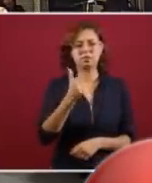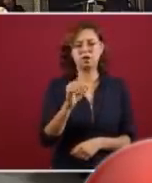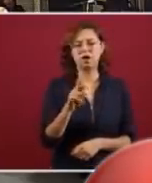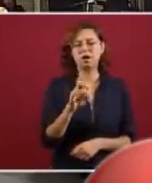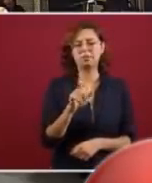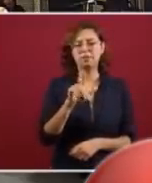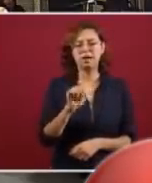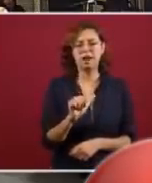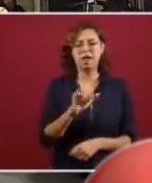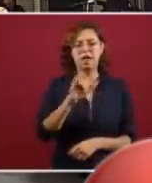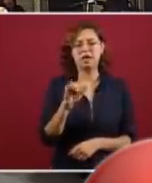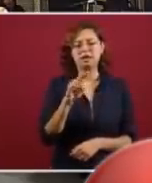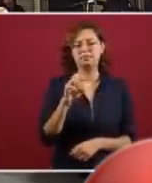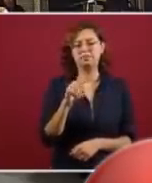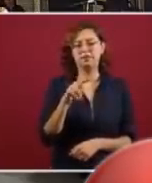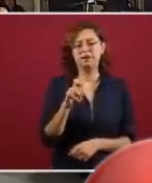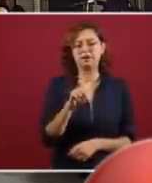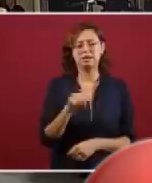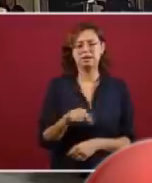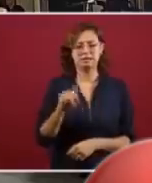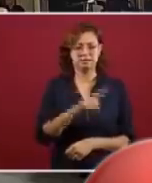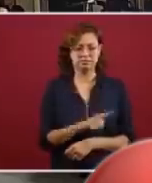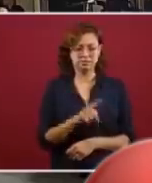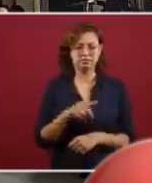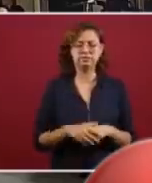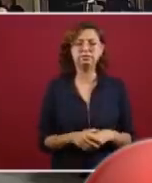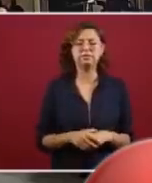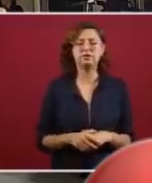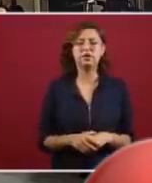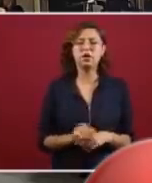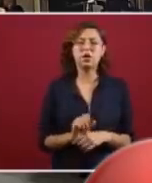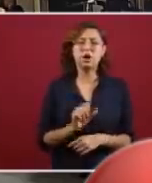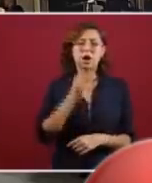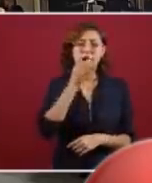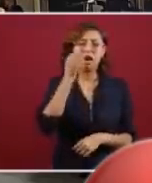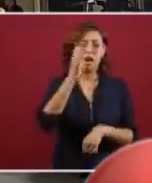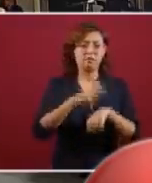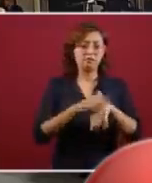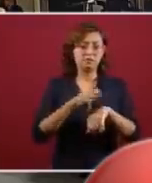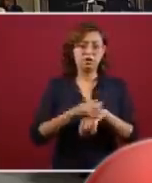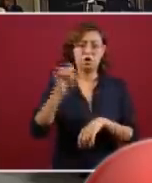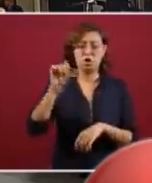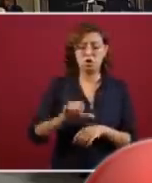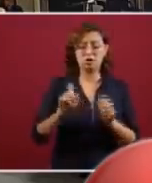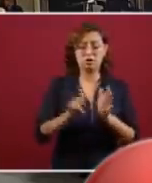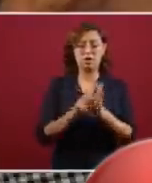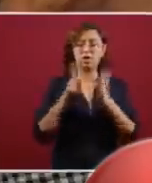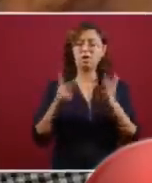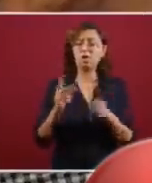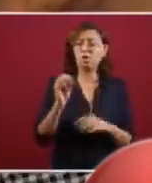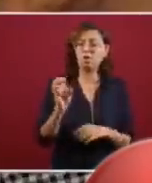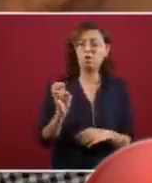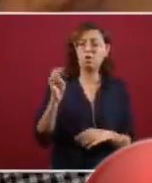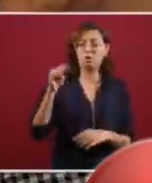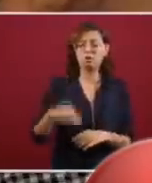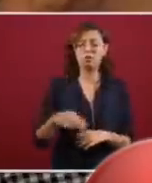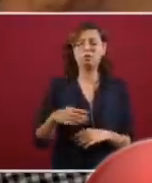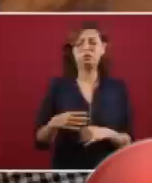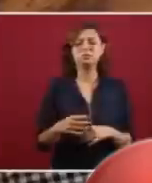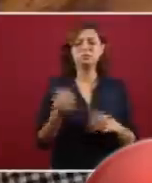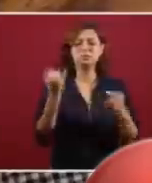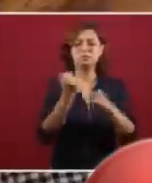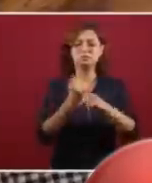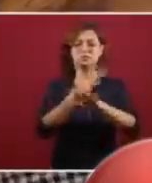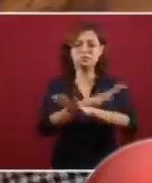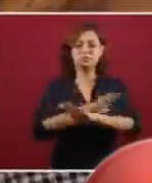México. Comentarle que el día de hoy llevamos en los periódicos de la OEM un